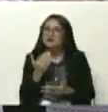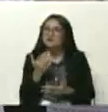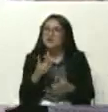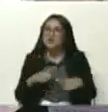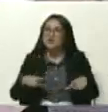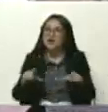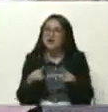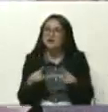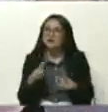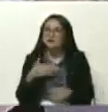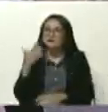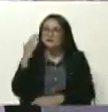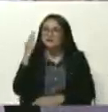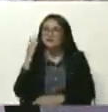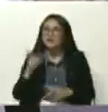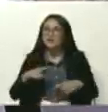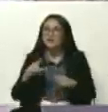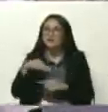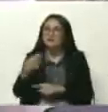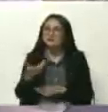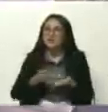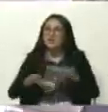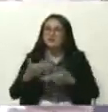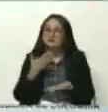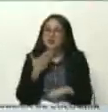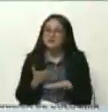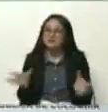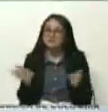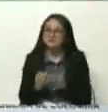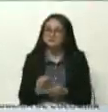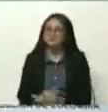lugar, quisiéramos saber el lugar de la próxima negociación. Gracias.